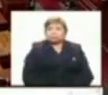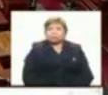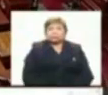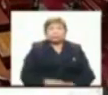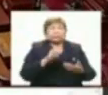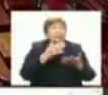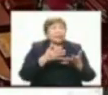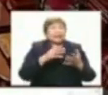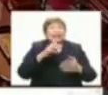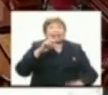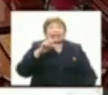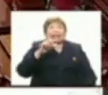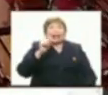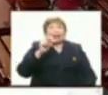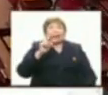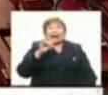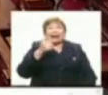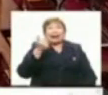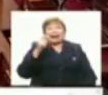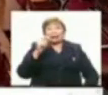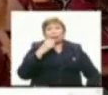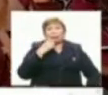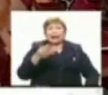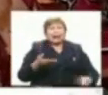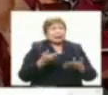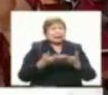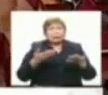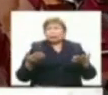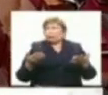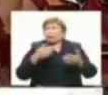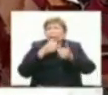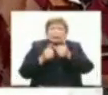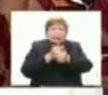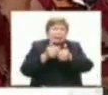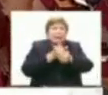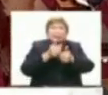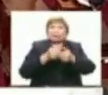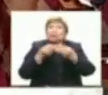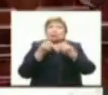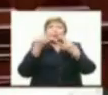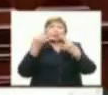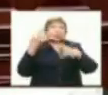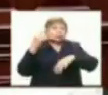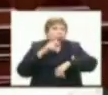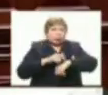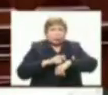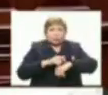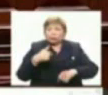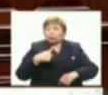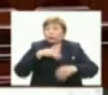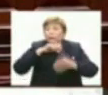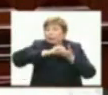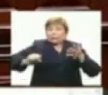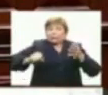El caso Lavajato es un baldón que nos perseguirá por mucho tiempo. Tenemos que desterrar